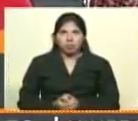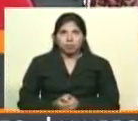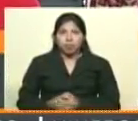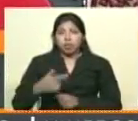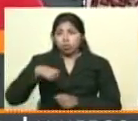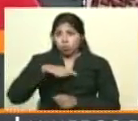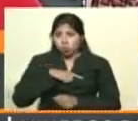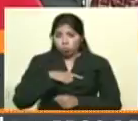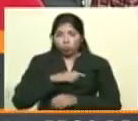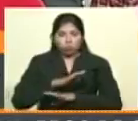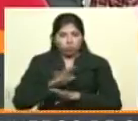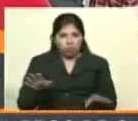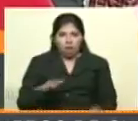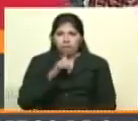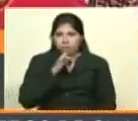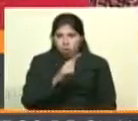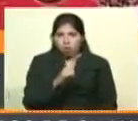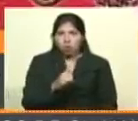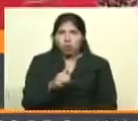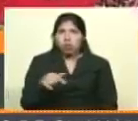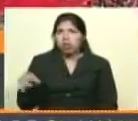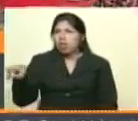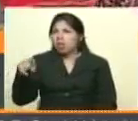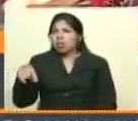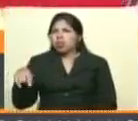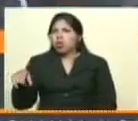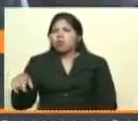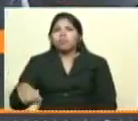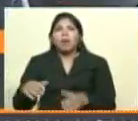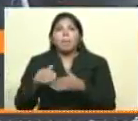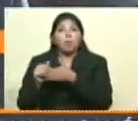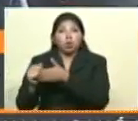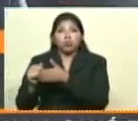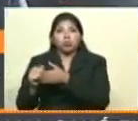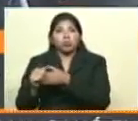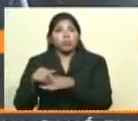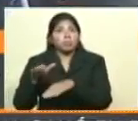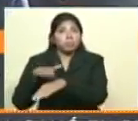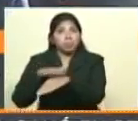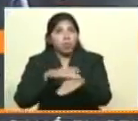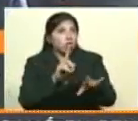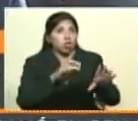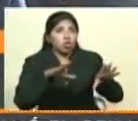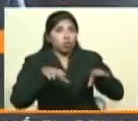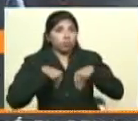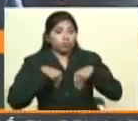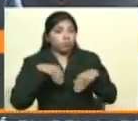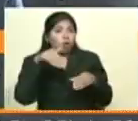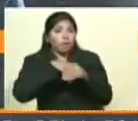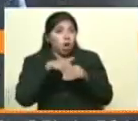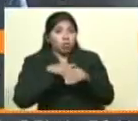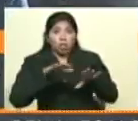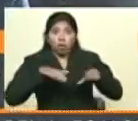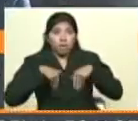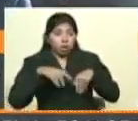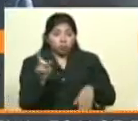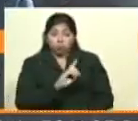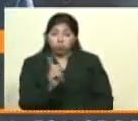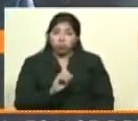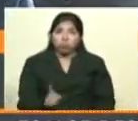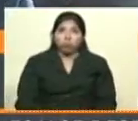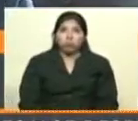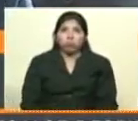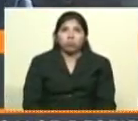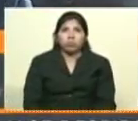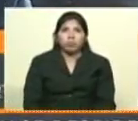Nosotros, yo he dicho, ellos llaman a la abstención, la MUT, la extinta MUT, llama a la